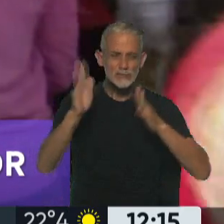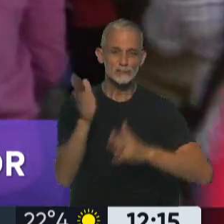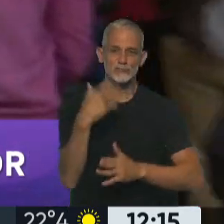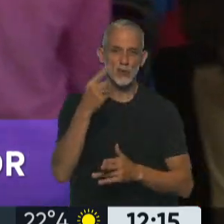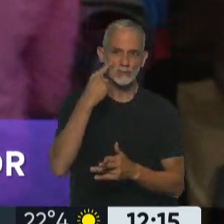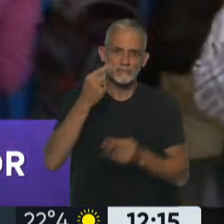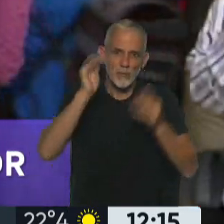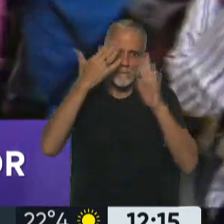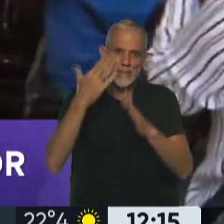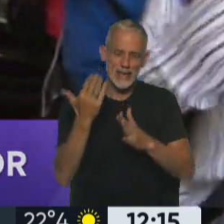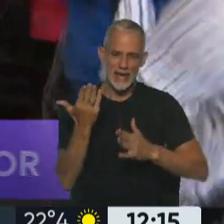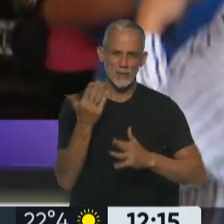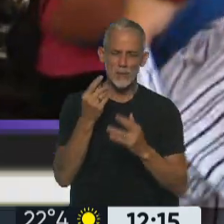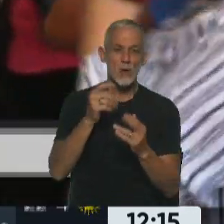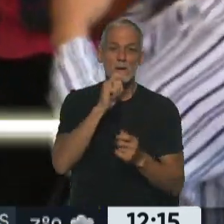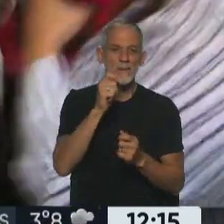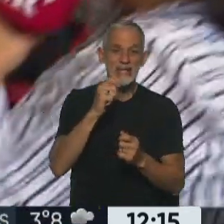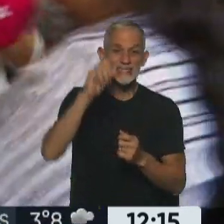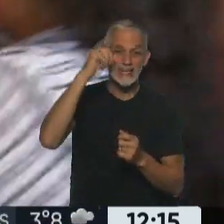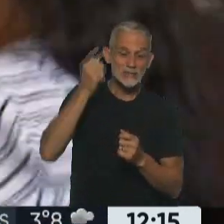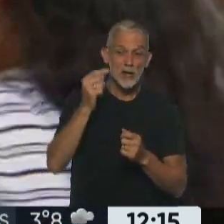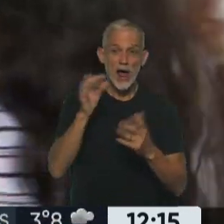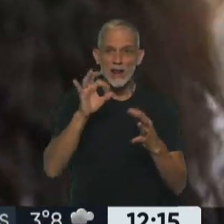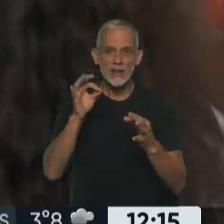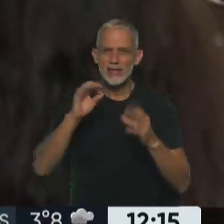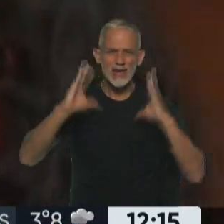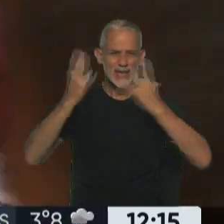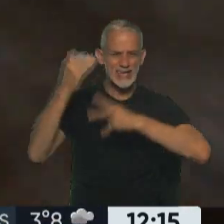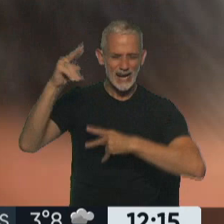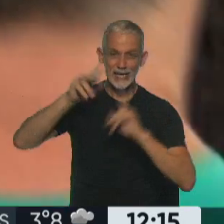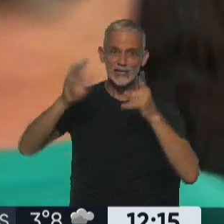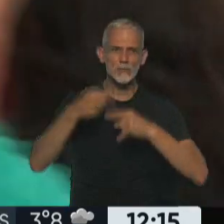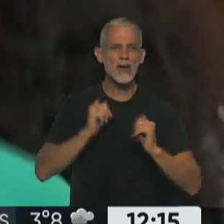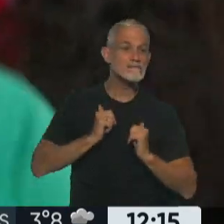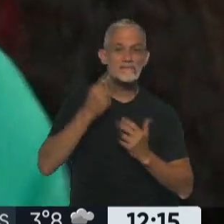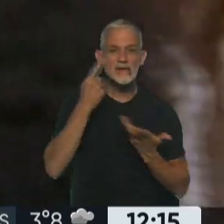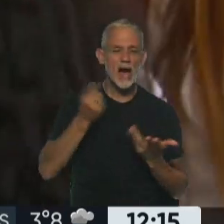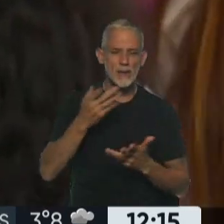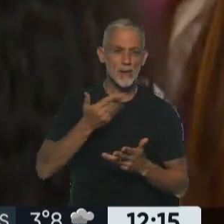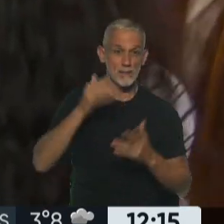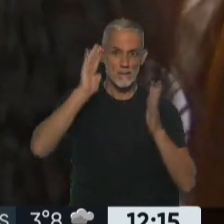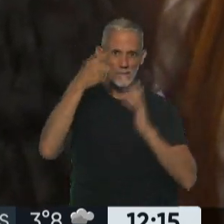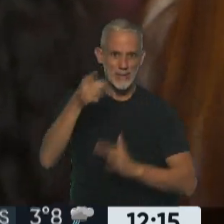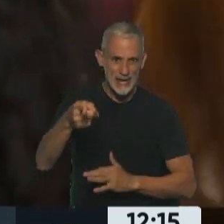está depositada ahora toda la prensa nacional e internacional a la espera de que el presidente electo,